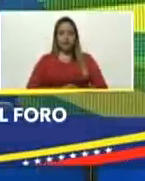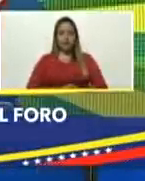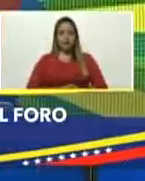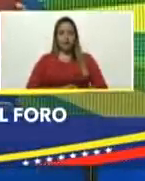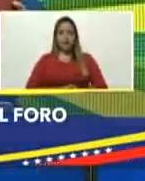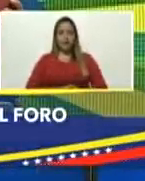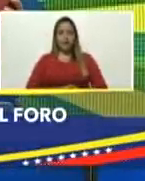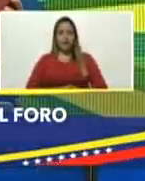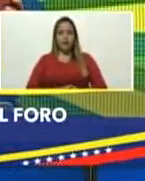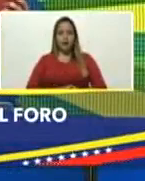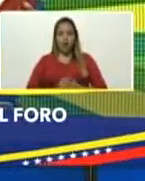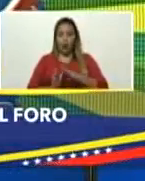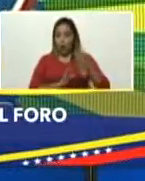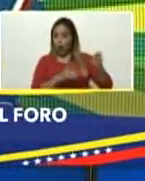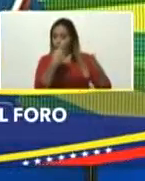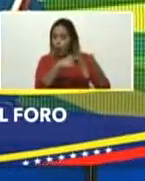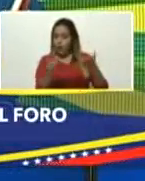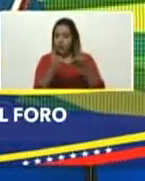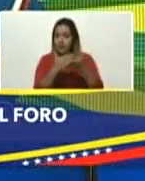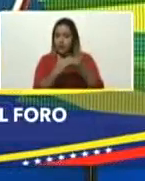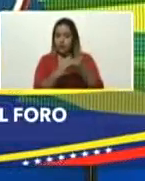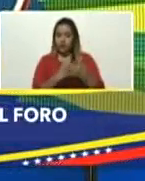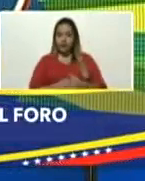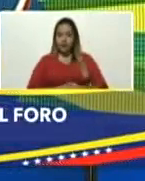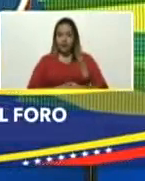La revancha de Marcelo Caruso,